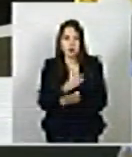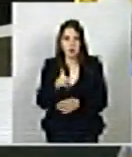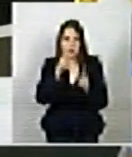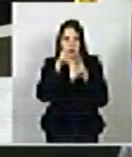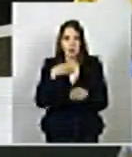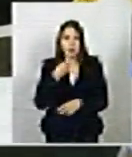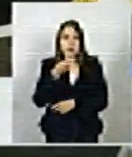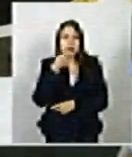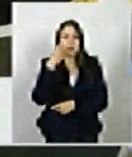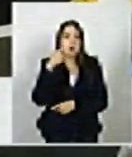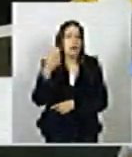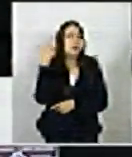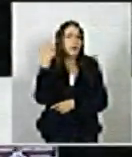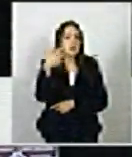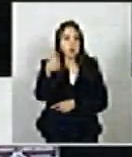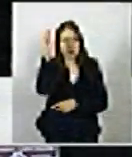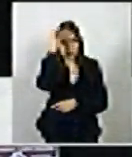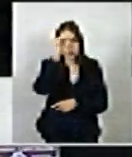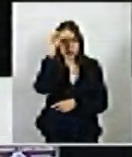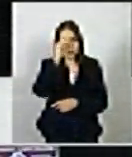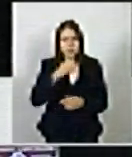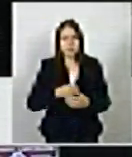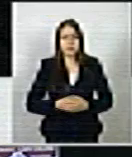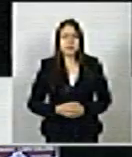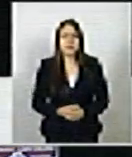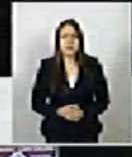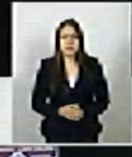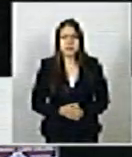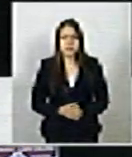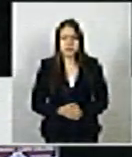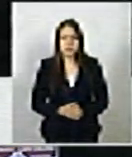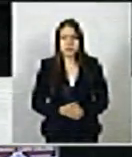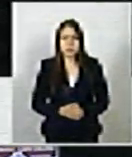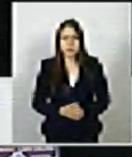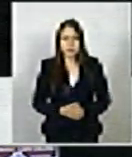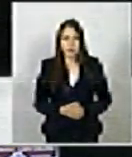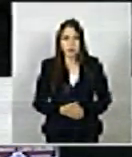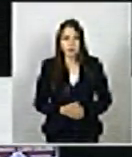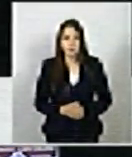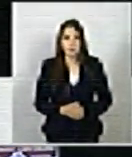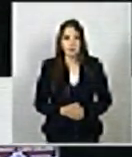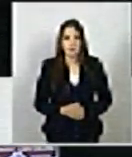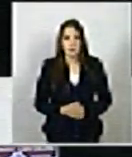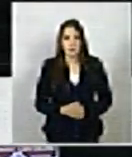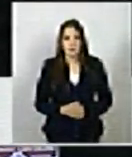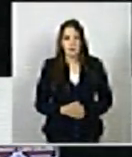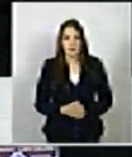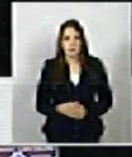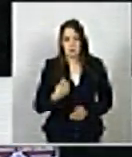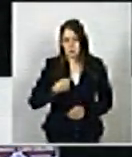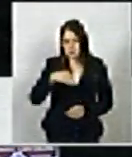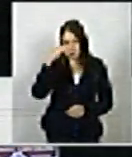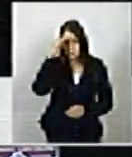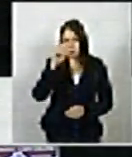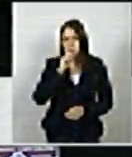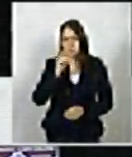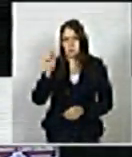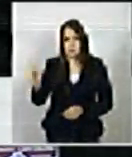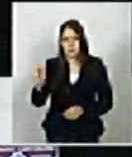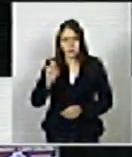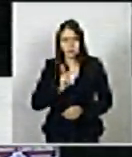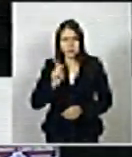opinión pienso el mismo sentido que usted existía la secretaria